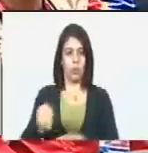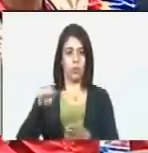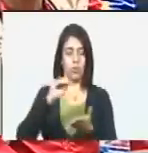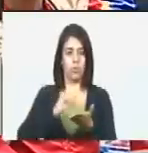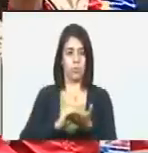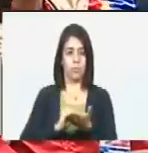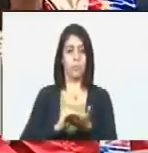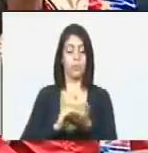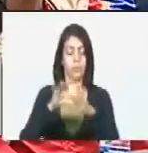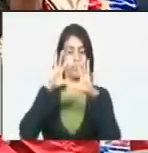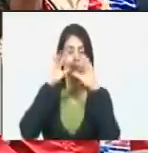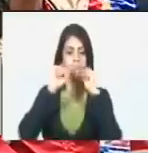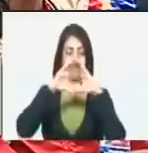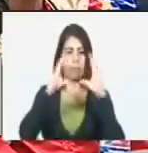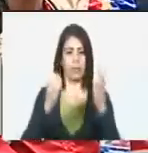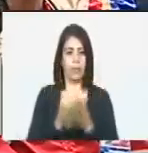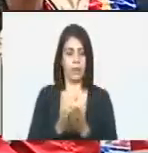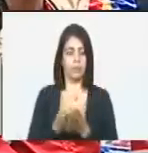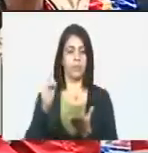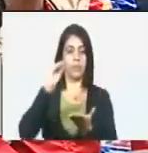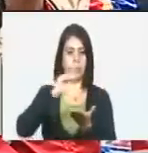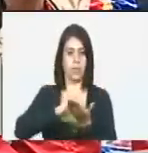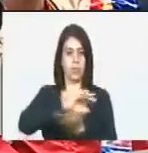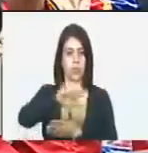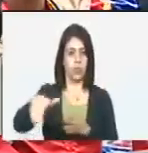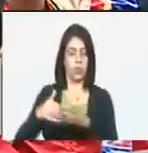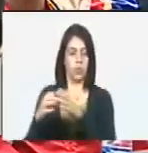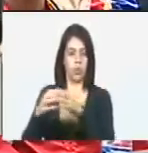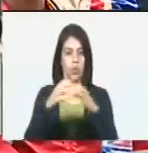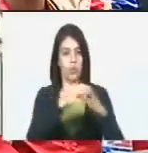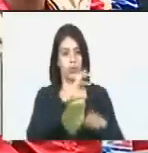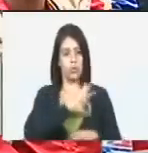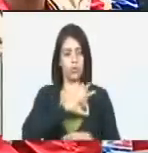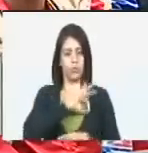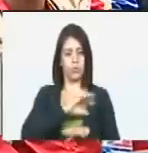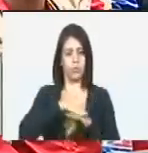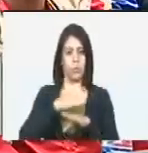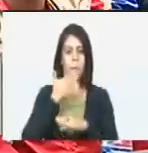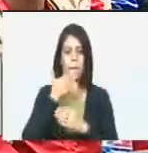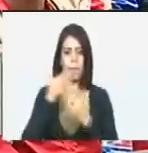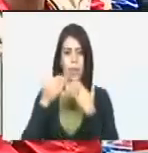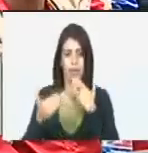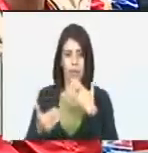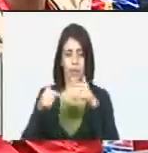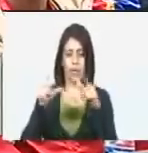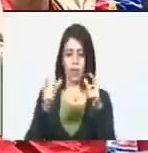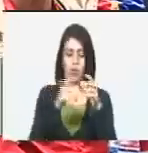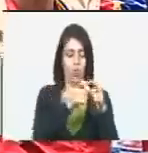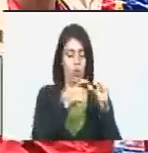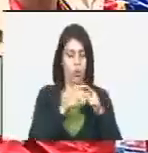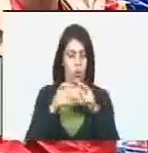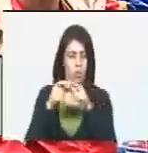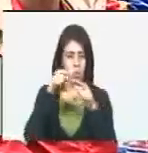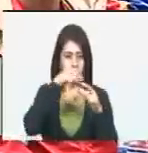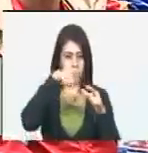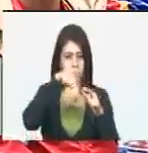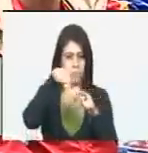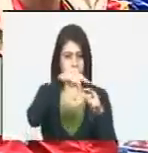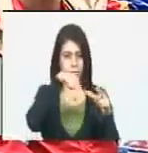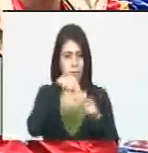entendiera y se levantaran todos los sectores de la sociedad para exigir a esos grupúsculos que habían